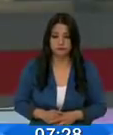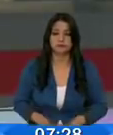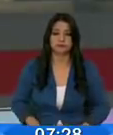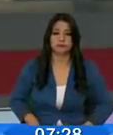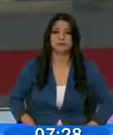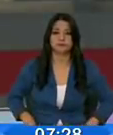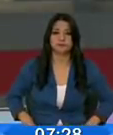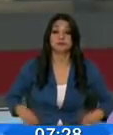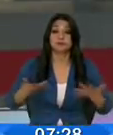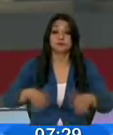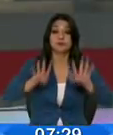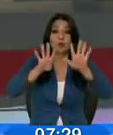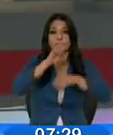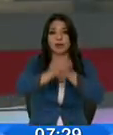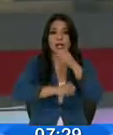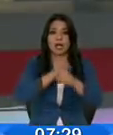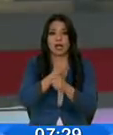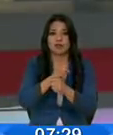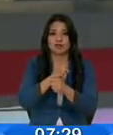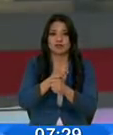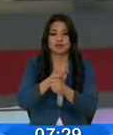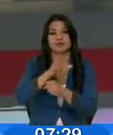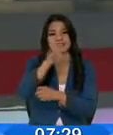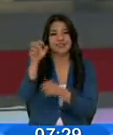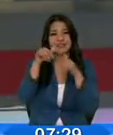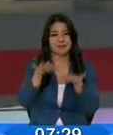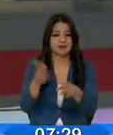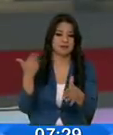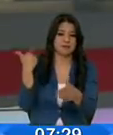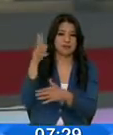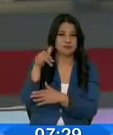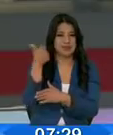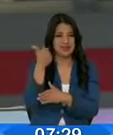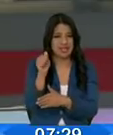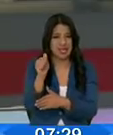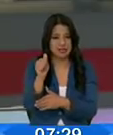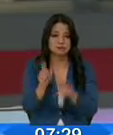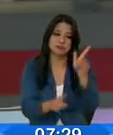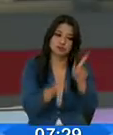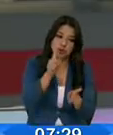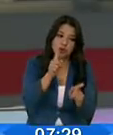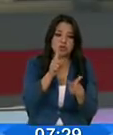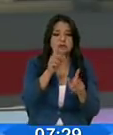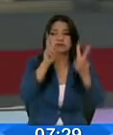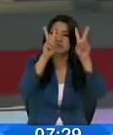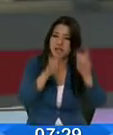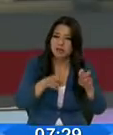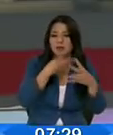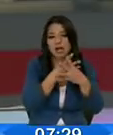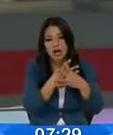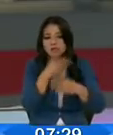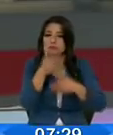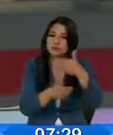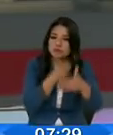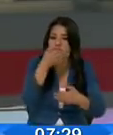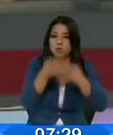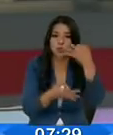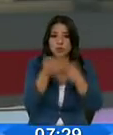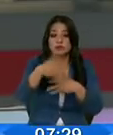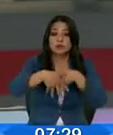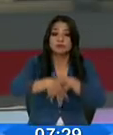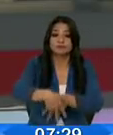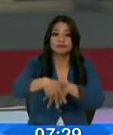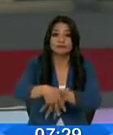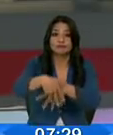al conmemorarse 9 años de la revuelta policial del 30 de septiembre de 2010, vinculados y procesados en este caso, protagonizaron un plantón